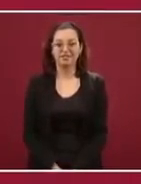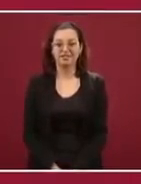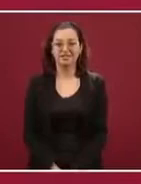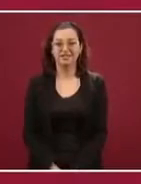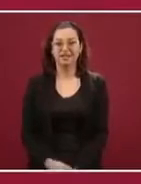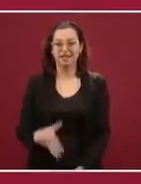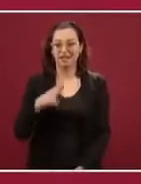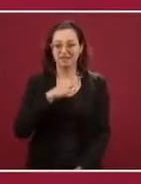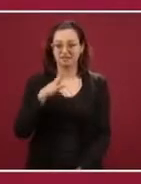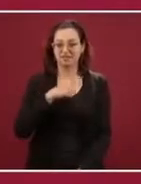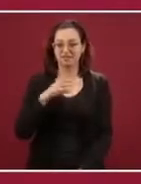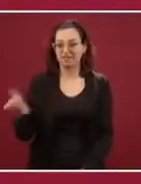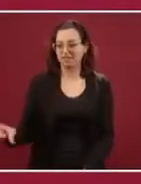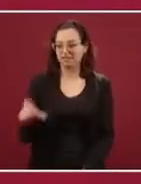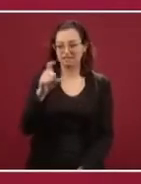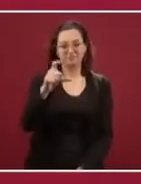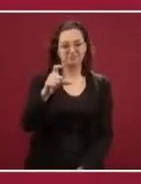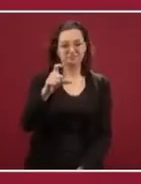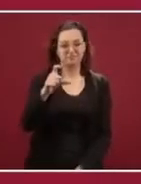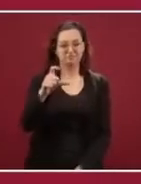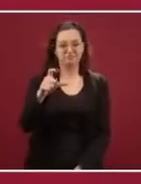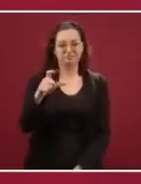Está otro, miren, es que me dan.